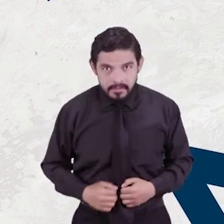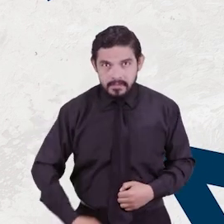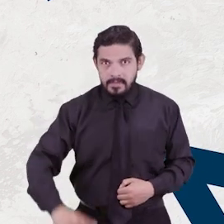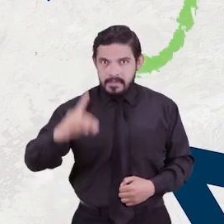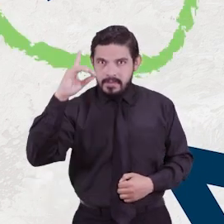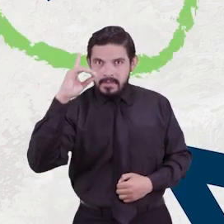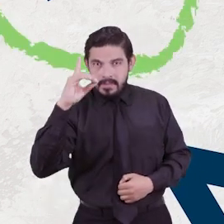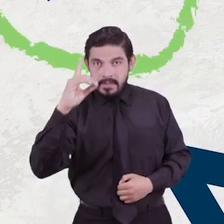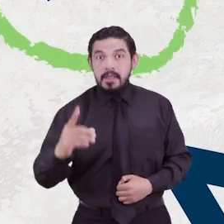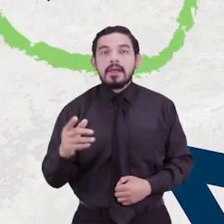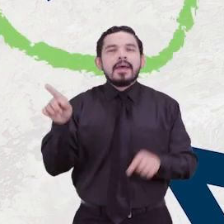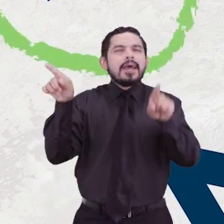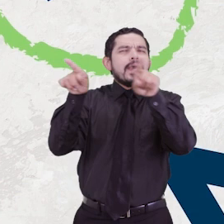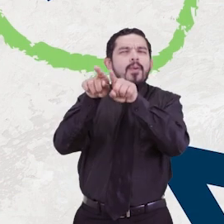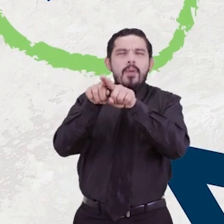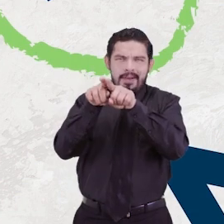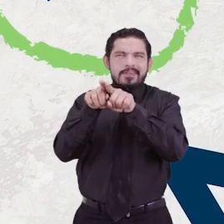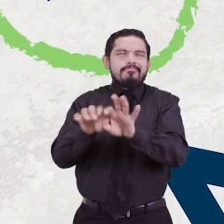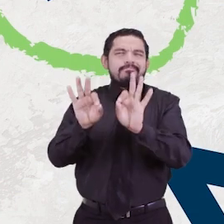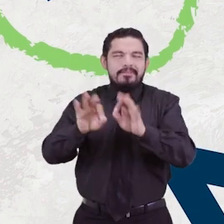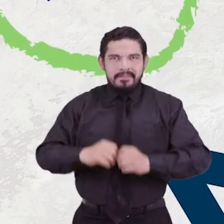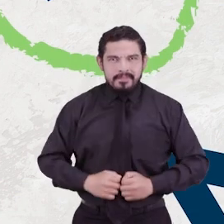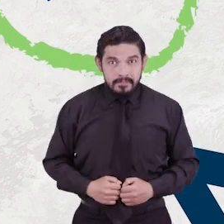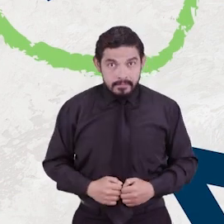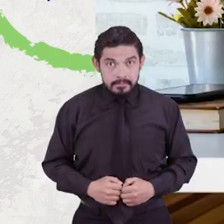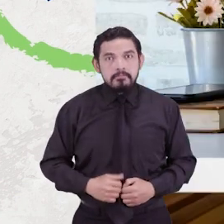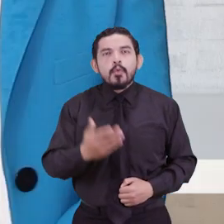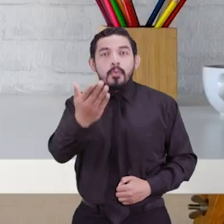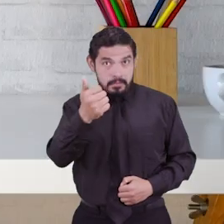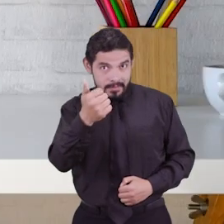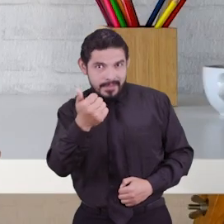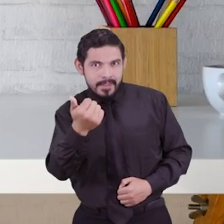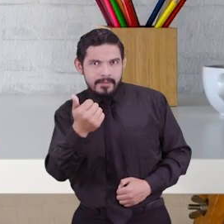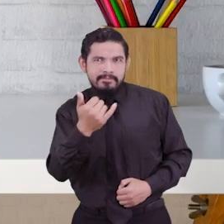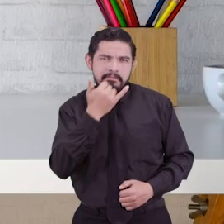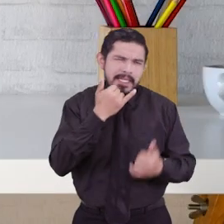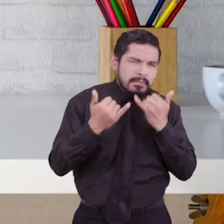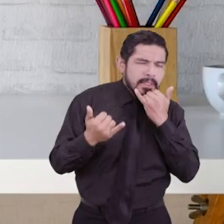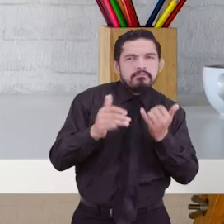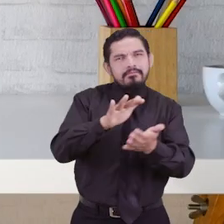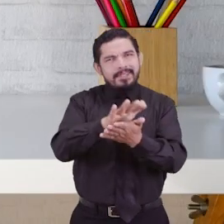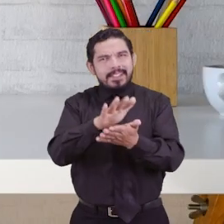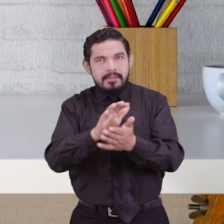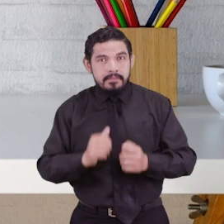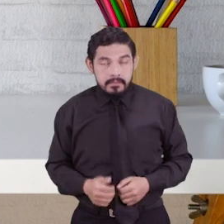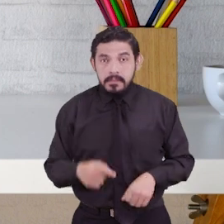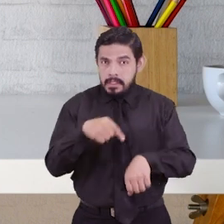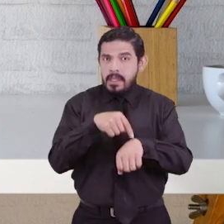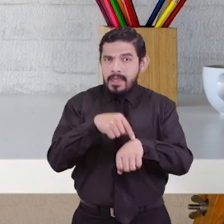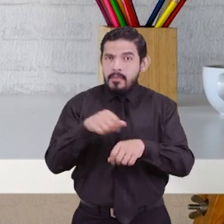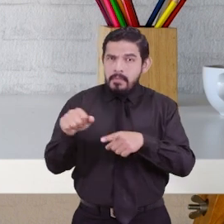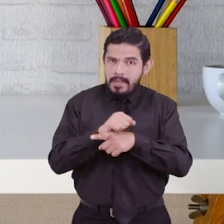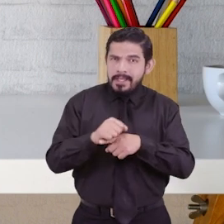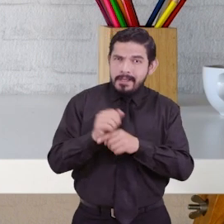respuesta es la letra D, ya que ambas son exactamente iguales. ¿Cómo te fue? Si no acertaste alguna, no te